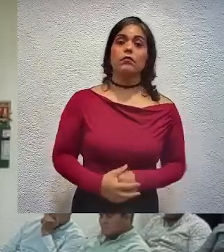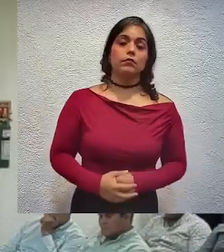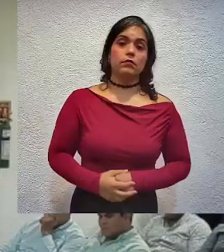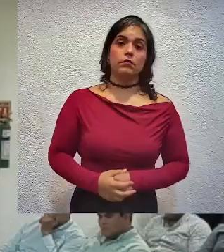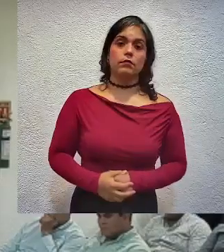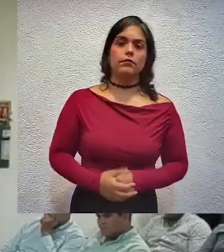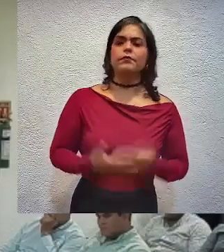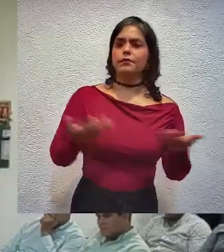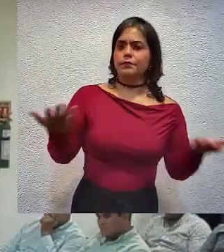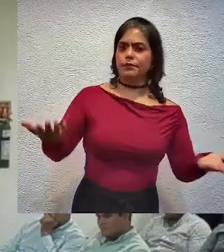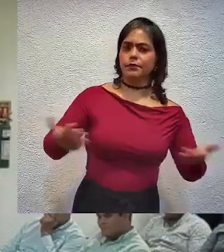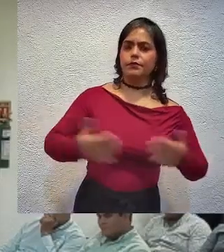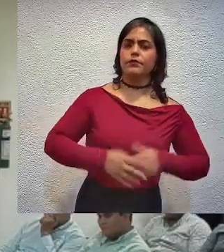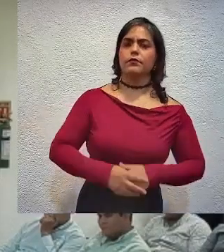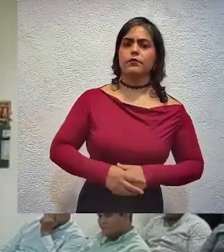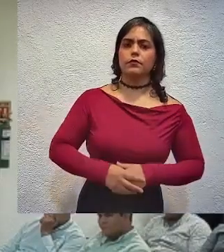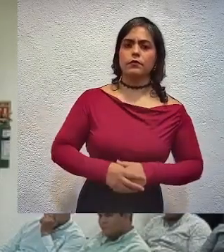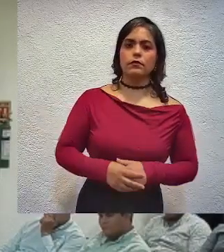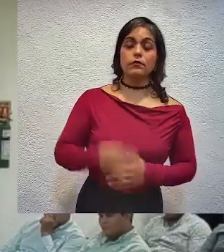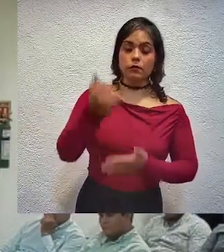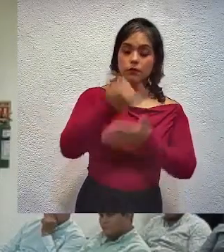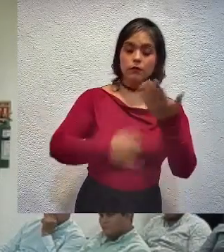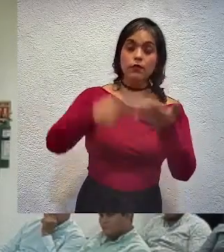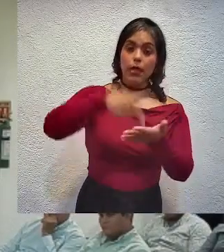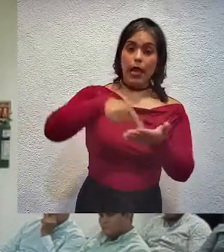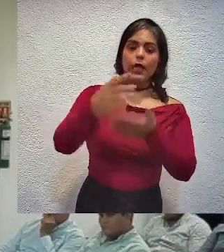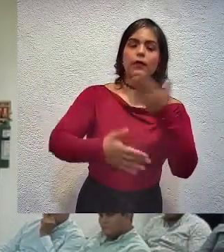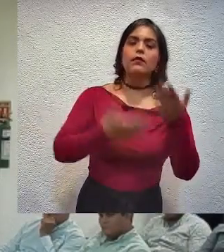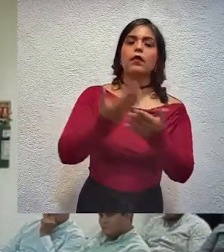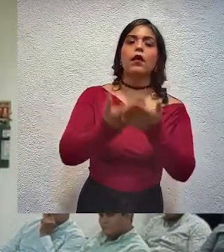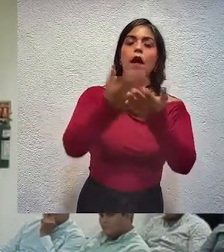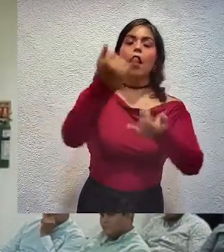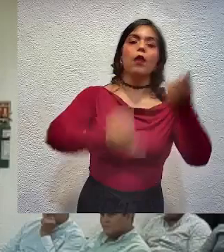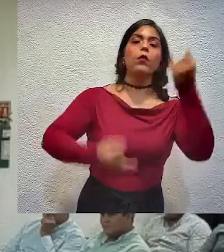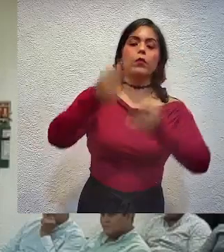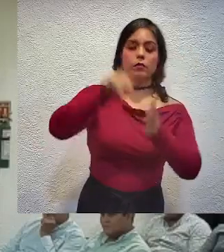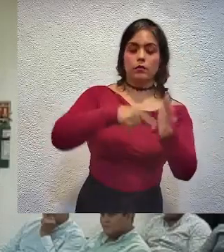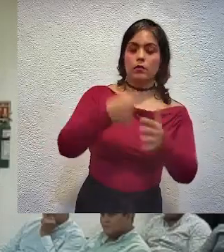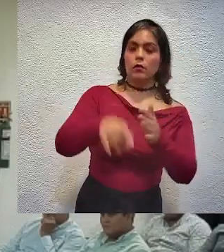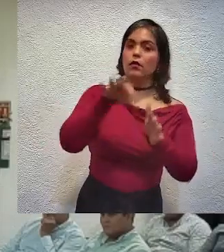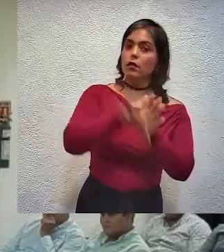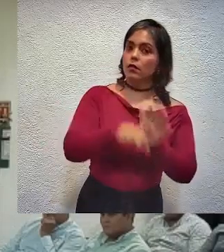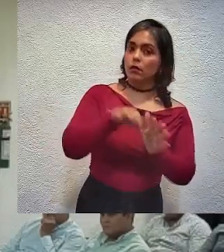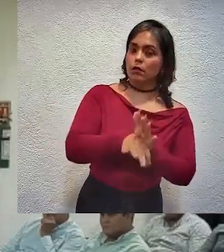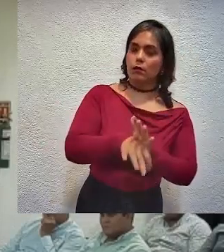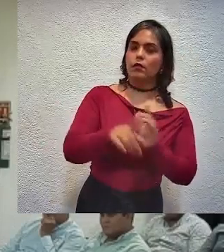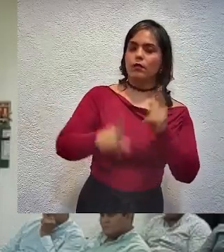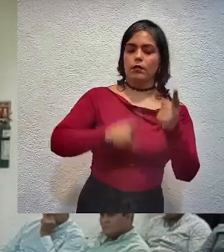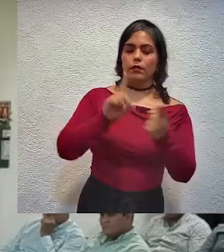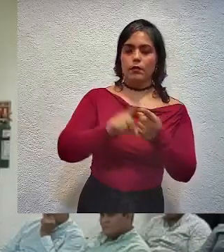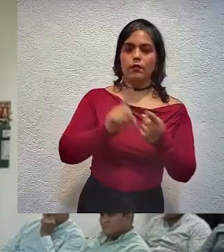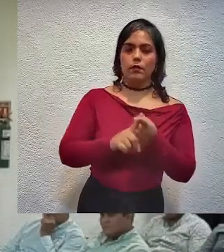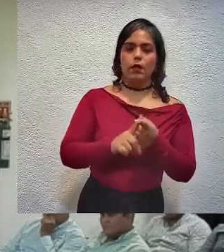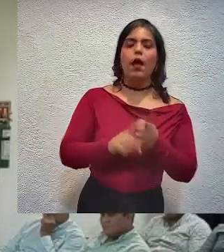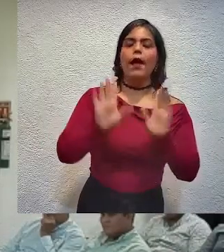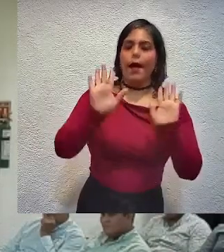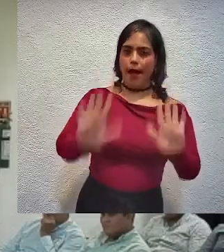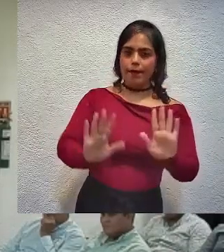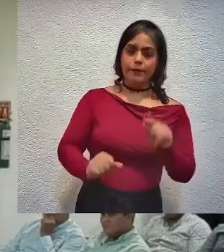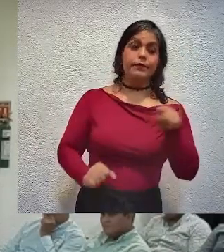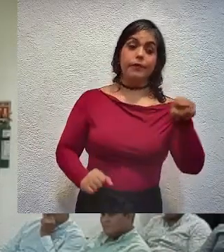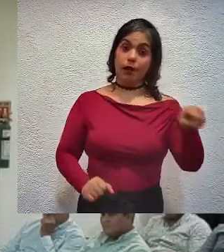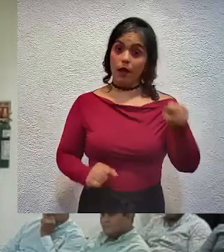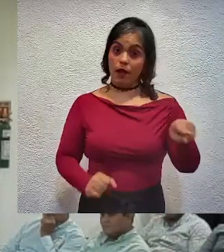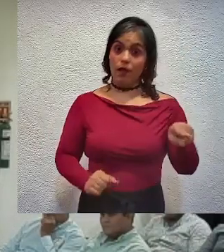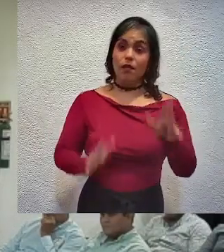Bajo esa litis, en el proyecto se propone declarar infundado el juicio electoral ciudadano por lo siguiente. Primero, porque no existe omisión de resolver